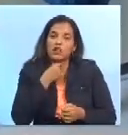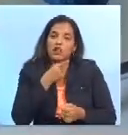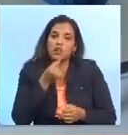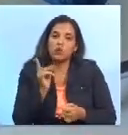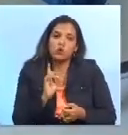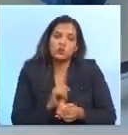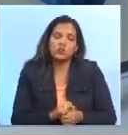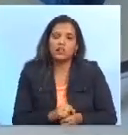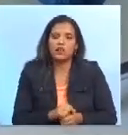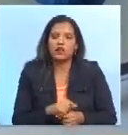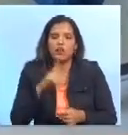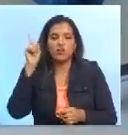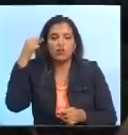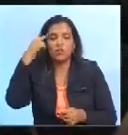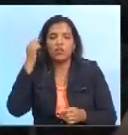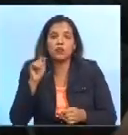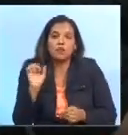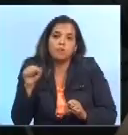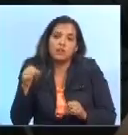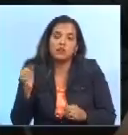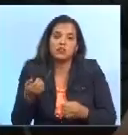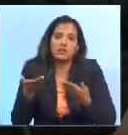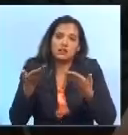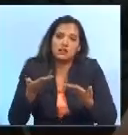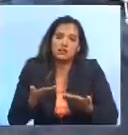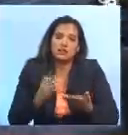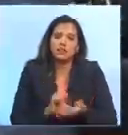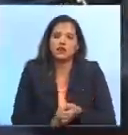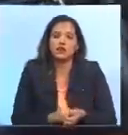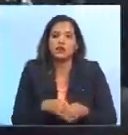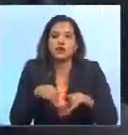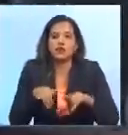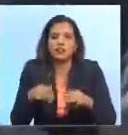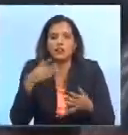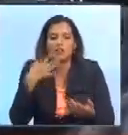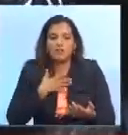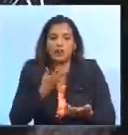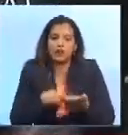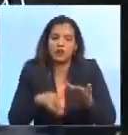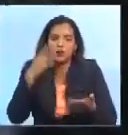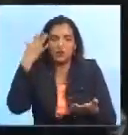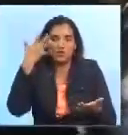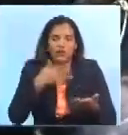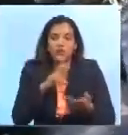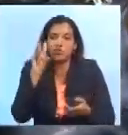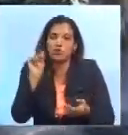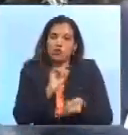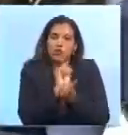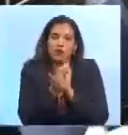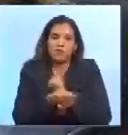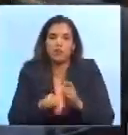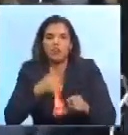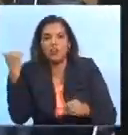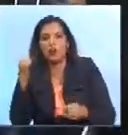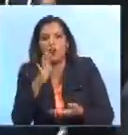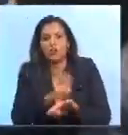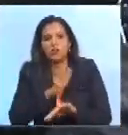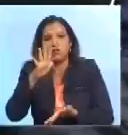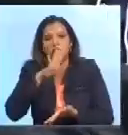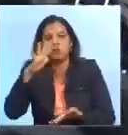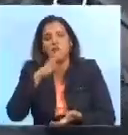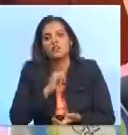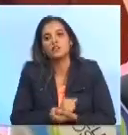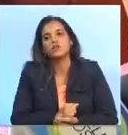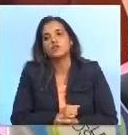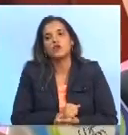la disposición, aceptará para que su hijo continúe estudiando y no cambiarlo a otro establecimiento para no afectar su